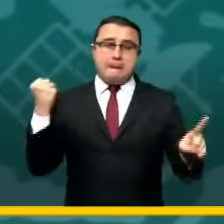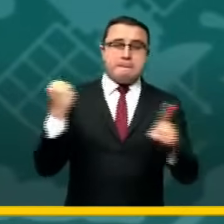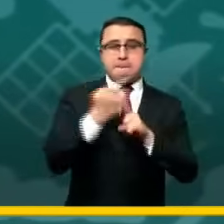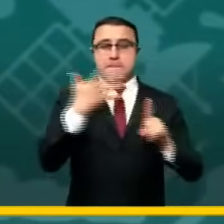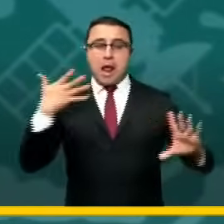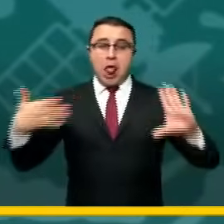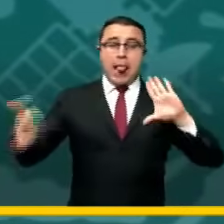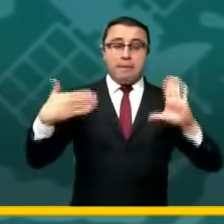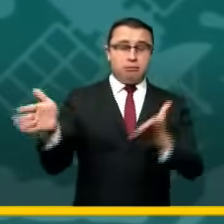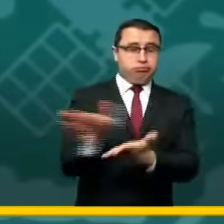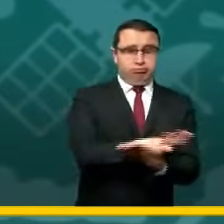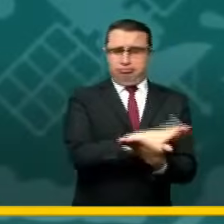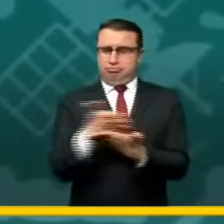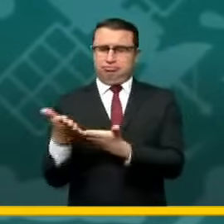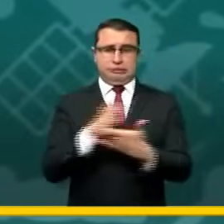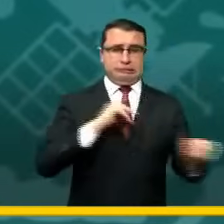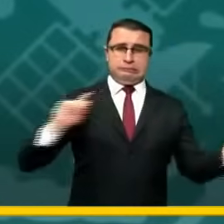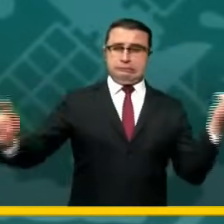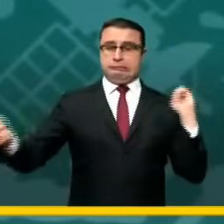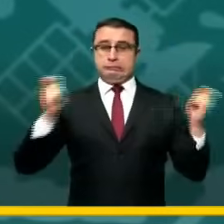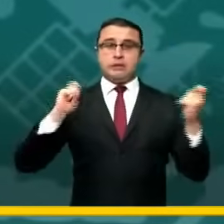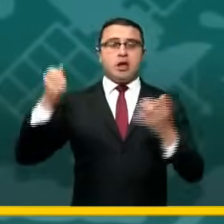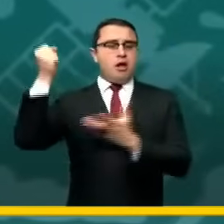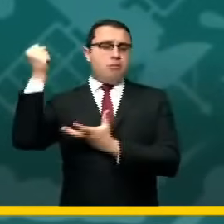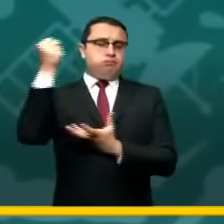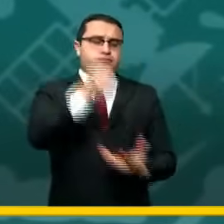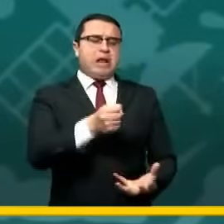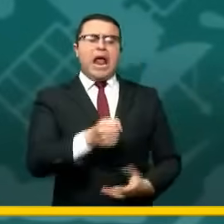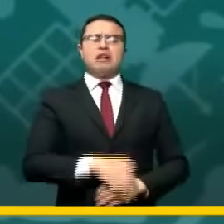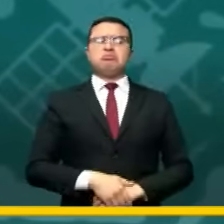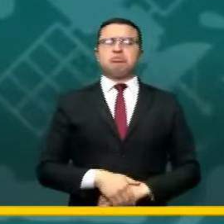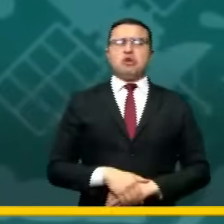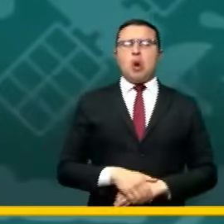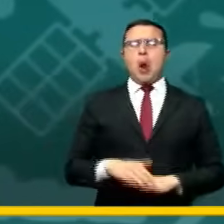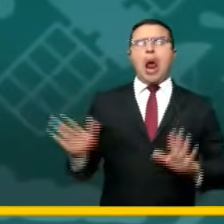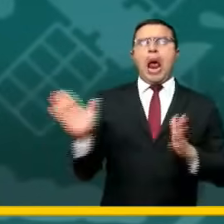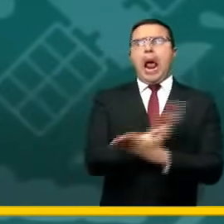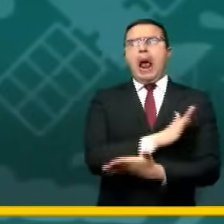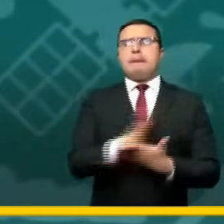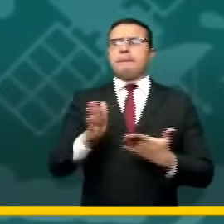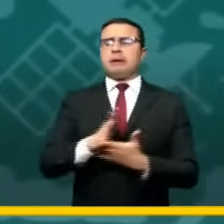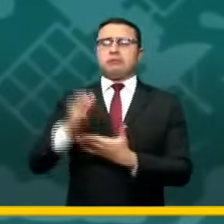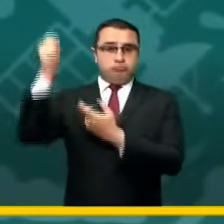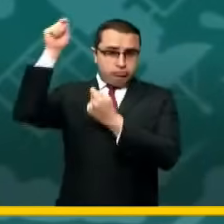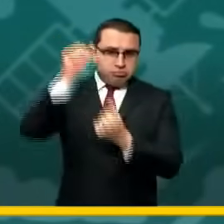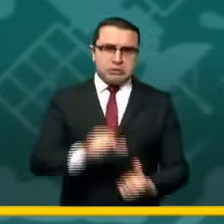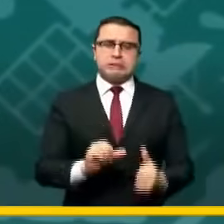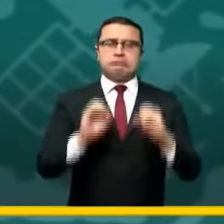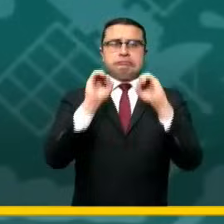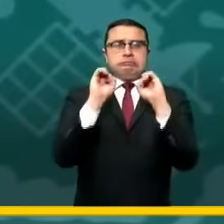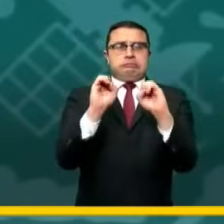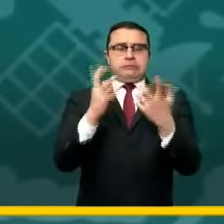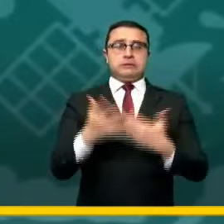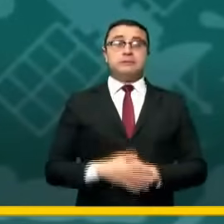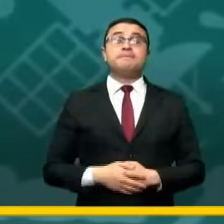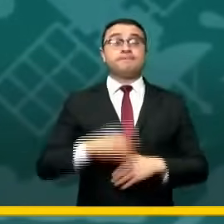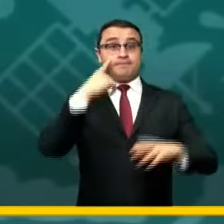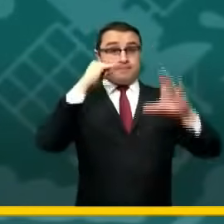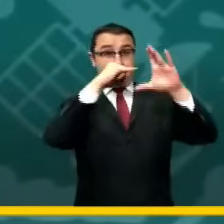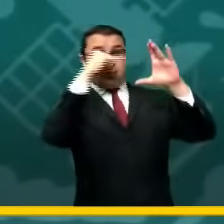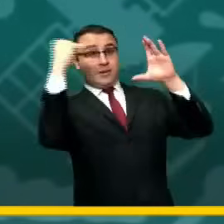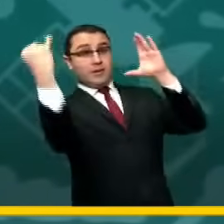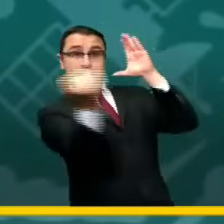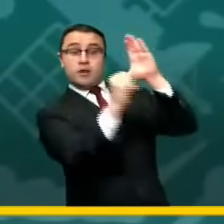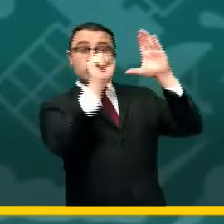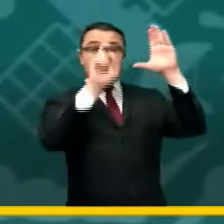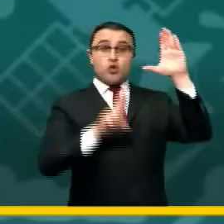clima desbocado se ven como ajenas al mercado. En el sur, en sus zonas tropicales,